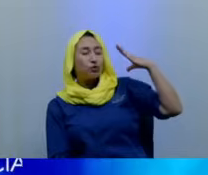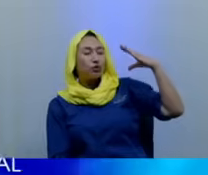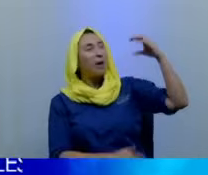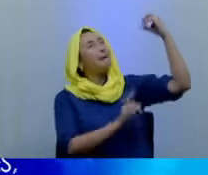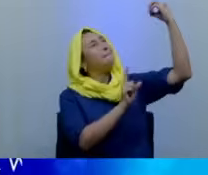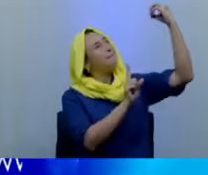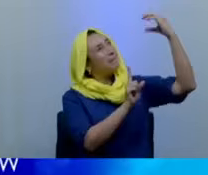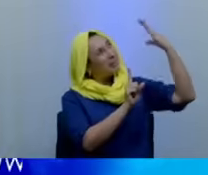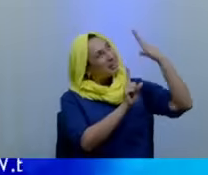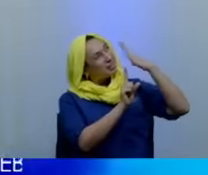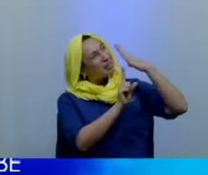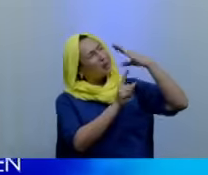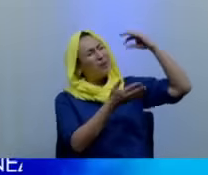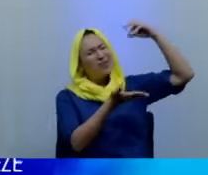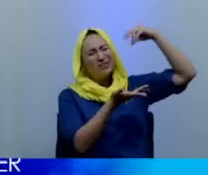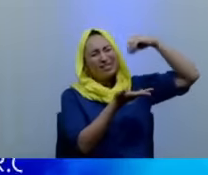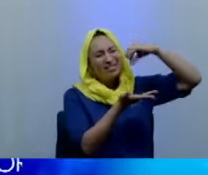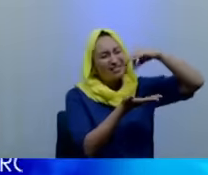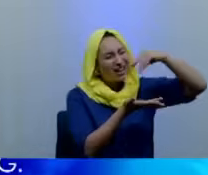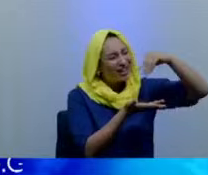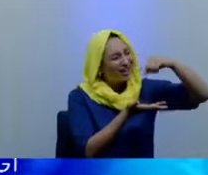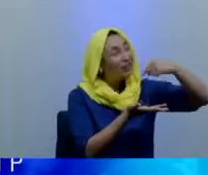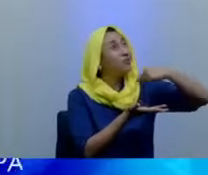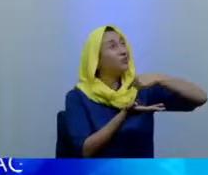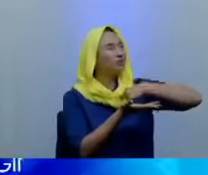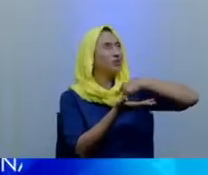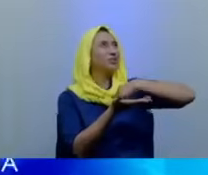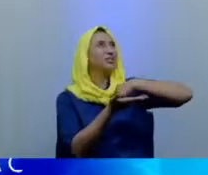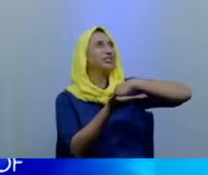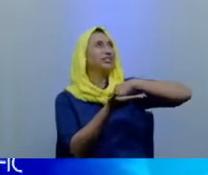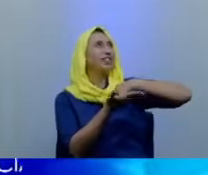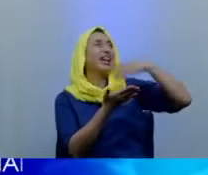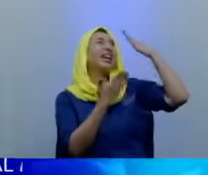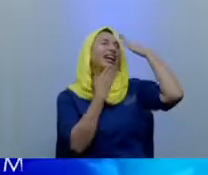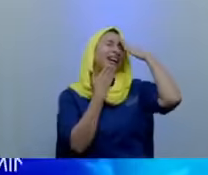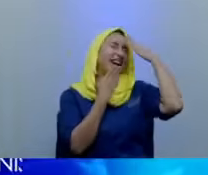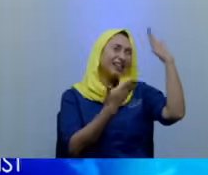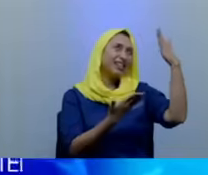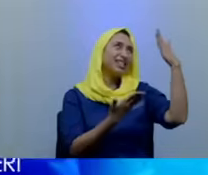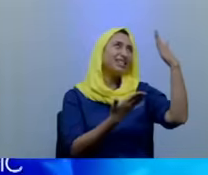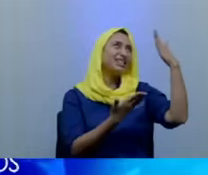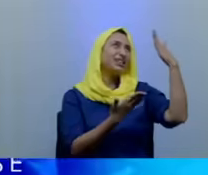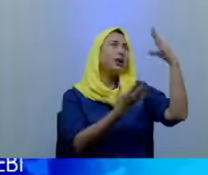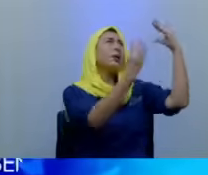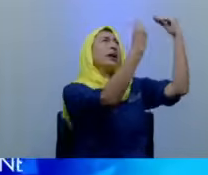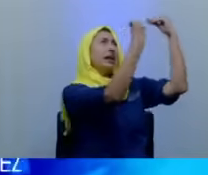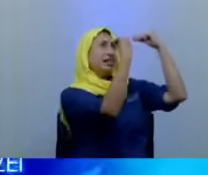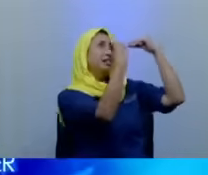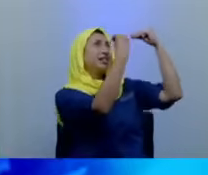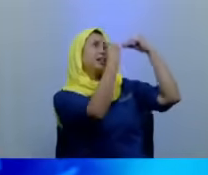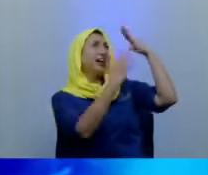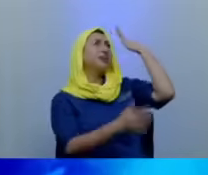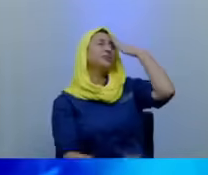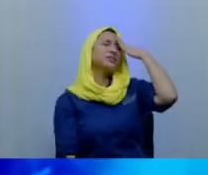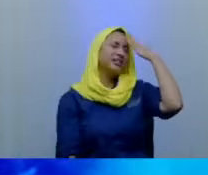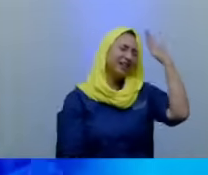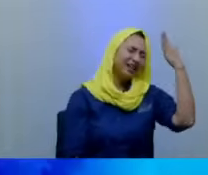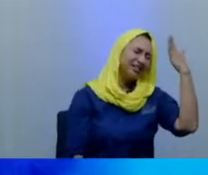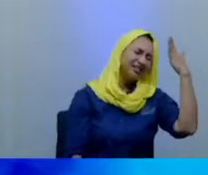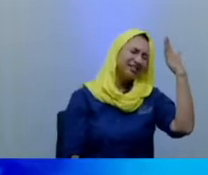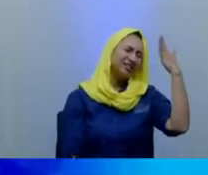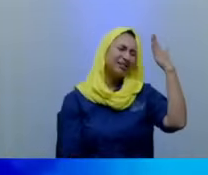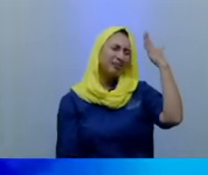bendición para las naciones en donde estamos, te lo agradecemos y te pedimos, Señor, que se manifieste la